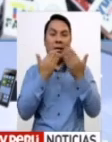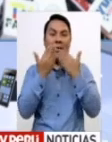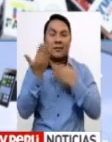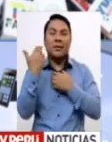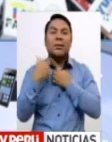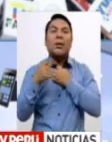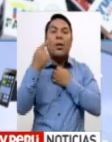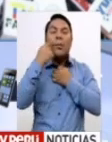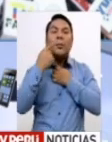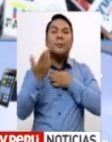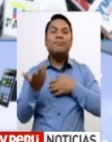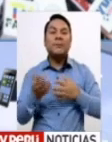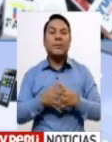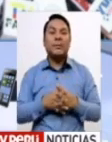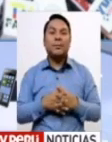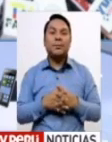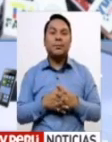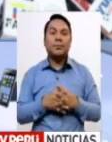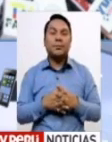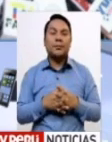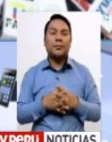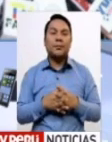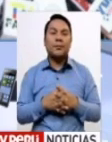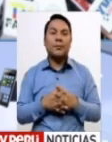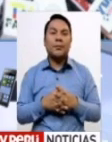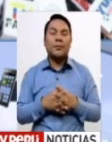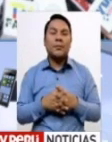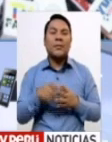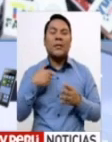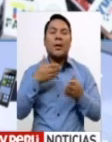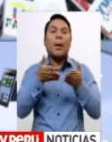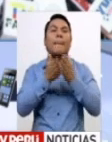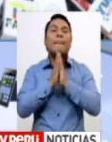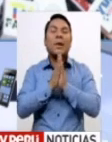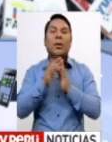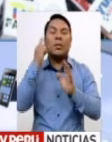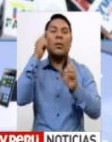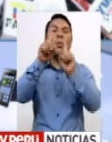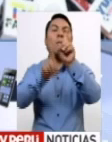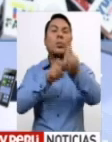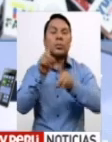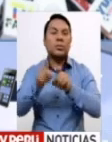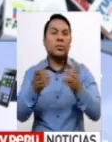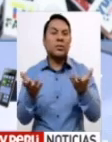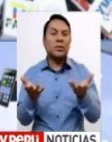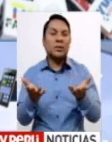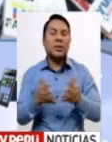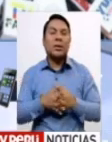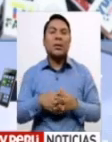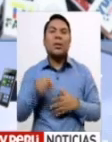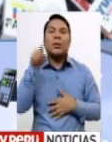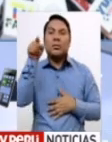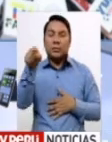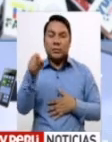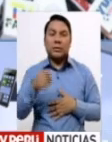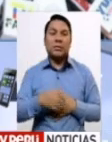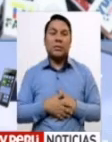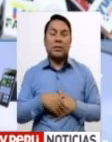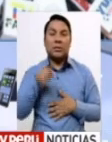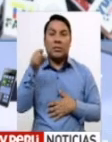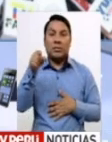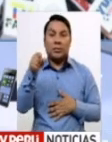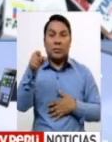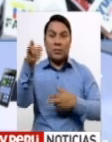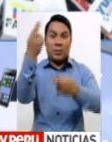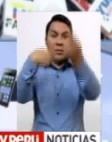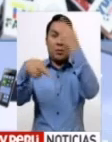Luna sobre el ser pedido en consulta que usted de usted regrese a